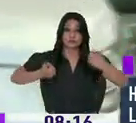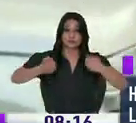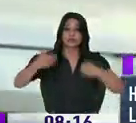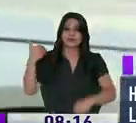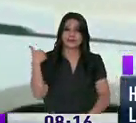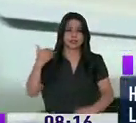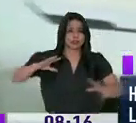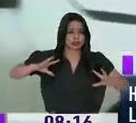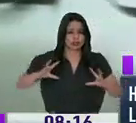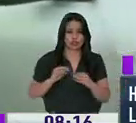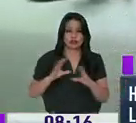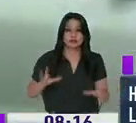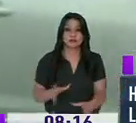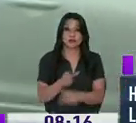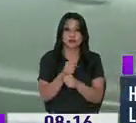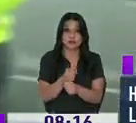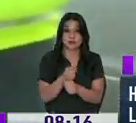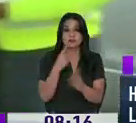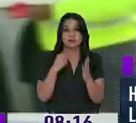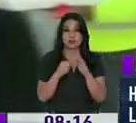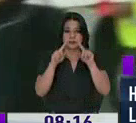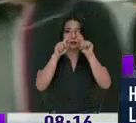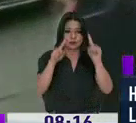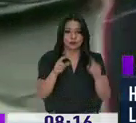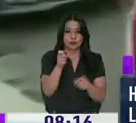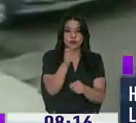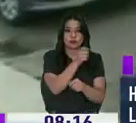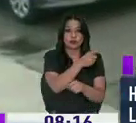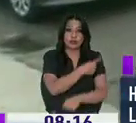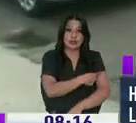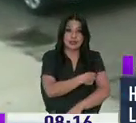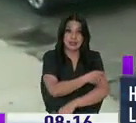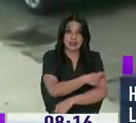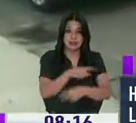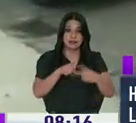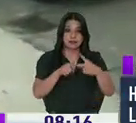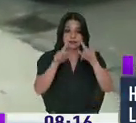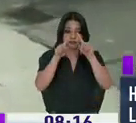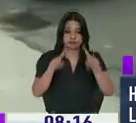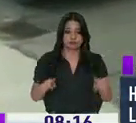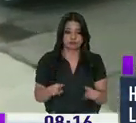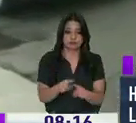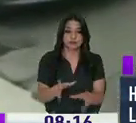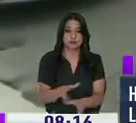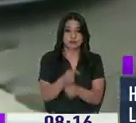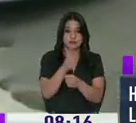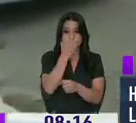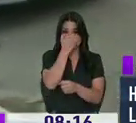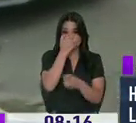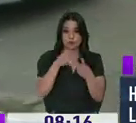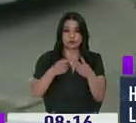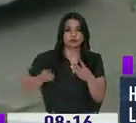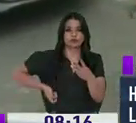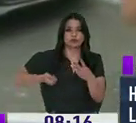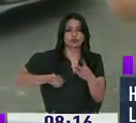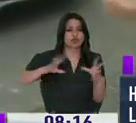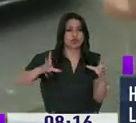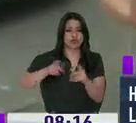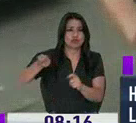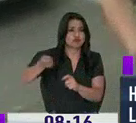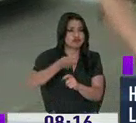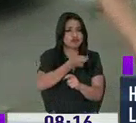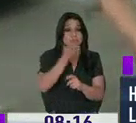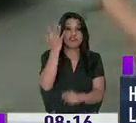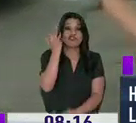los implementos de seguridad, como es el botiquín de primeros auxilios, los triángulos de seguridad y el extintor. Que todos estén con la fecha